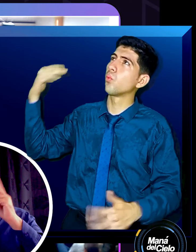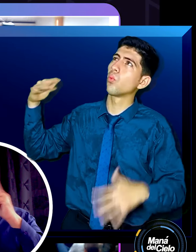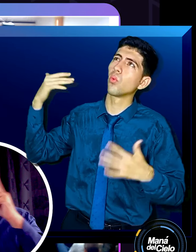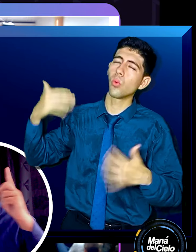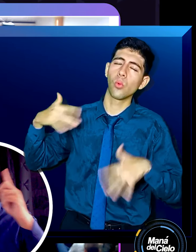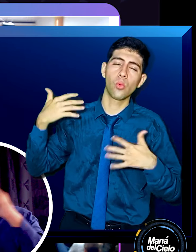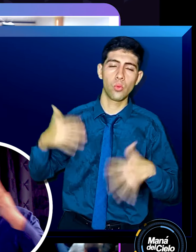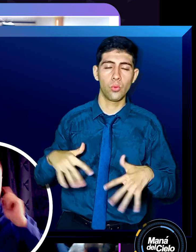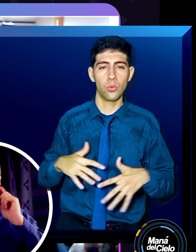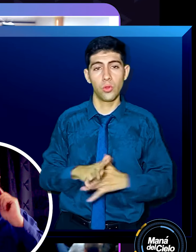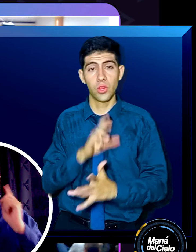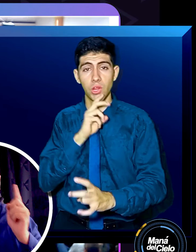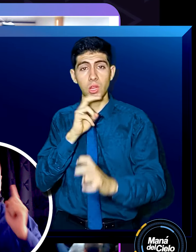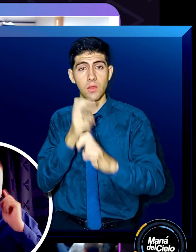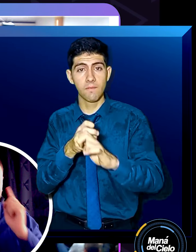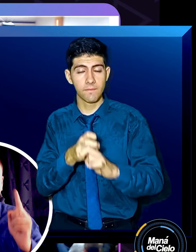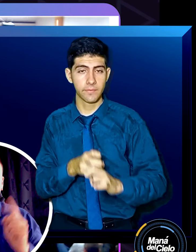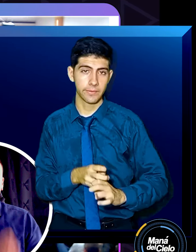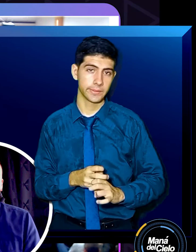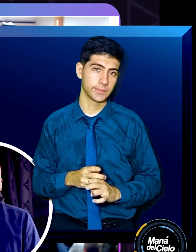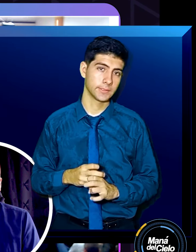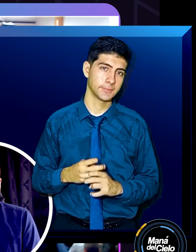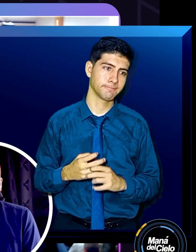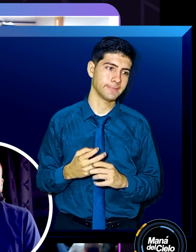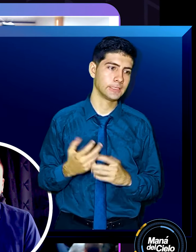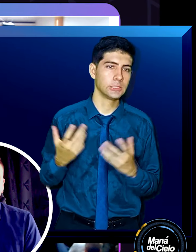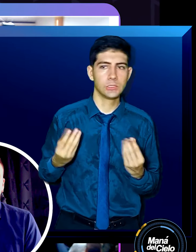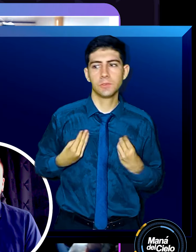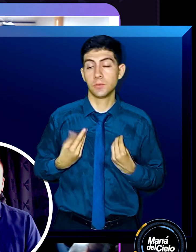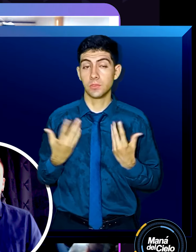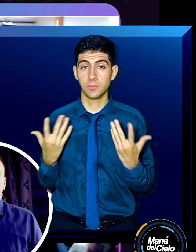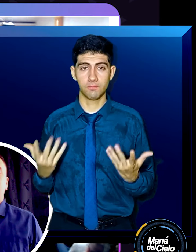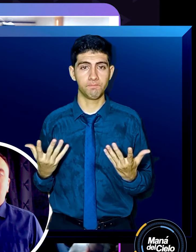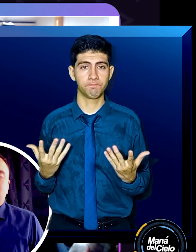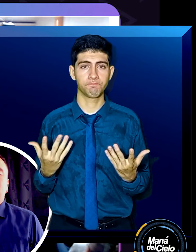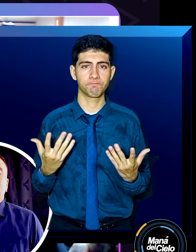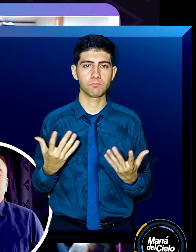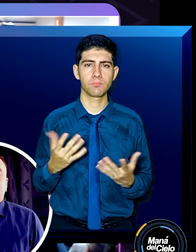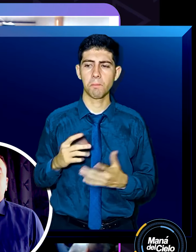pasado que fue muy difícil, muy difícil.